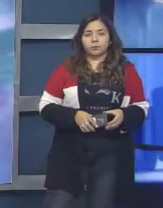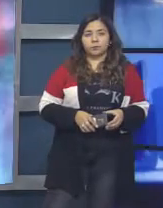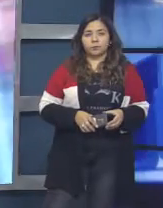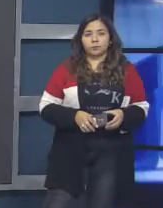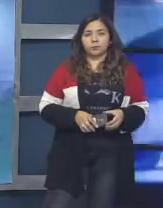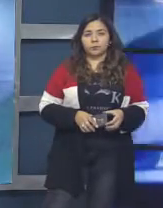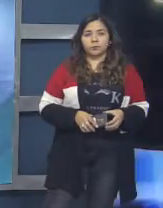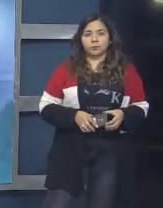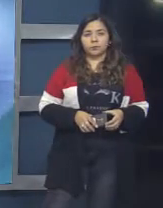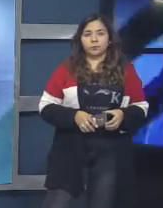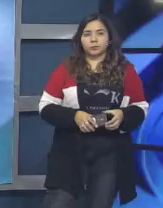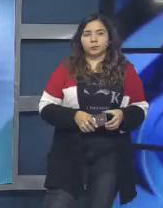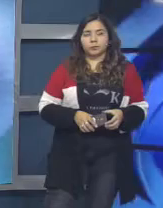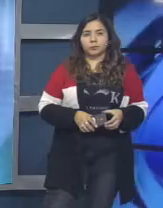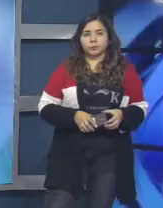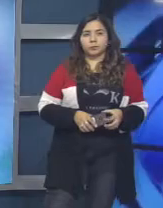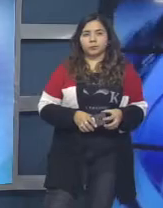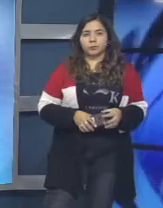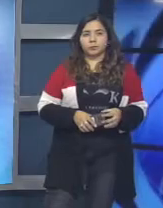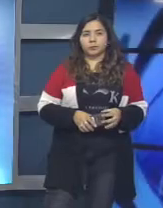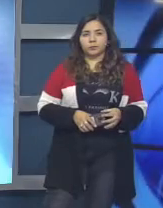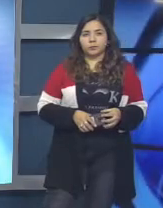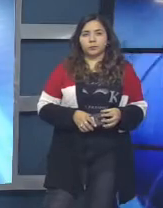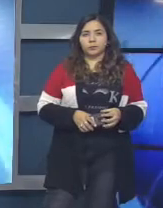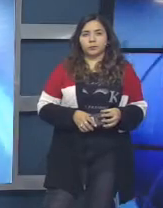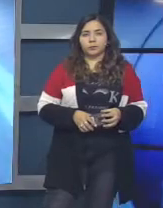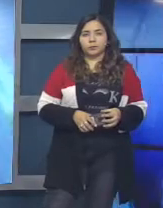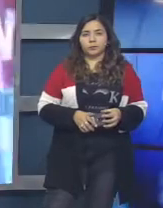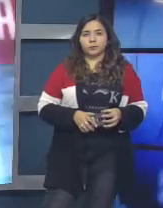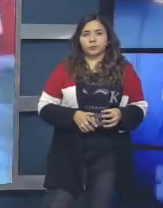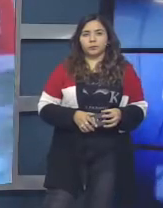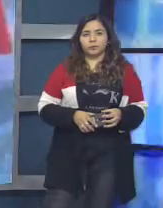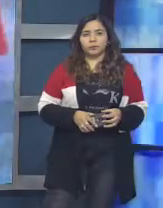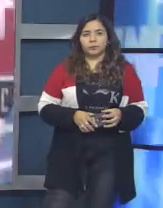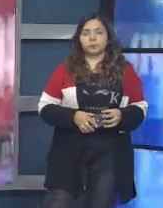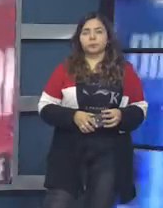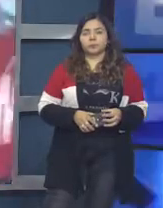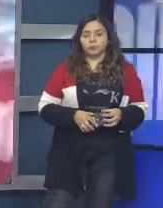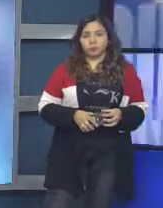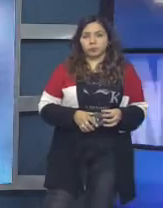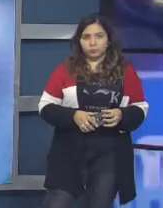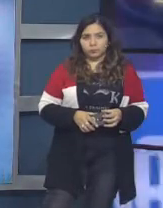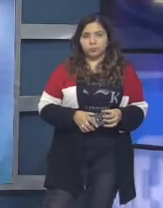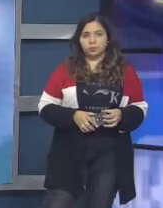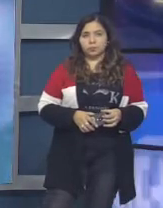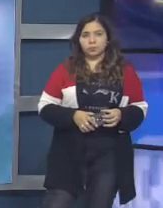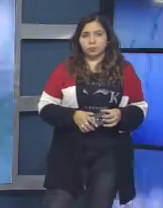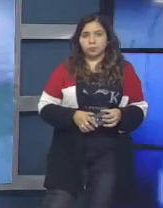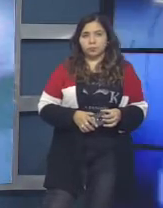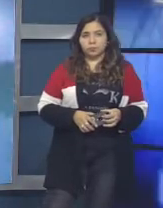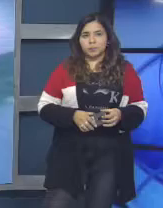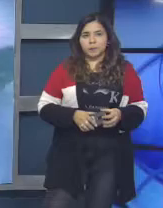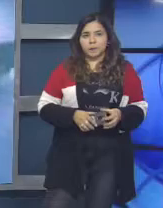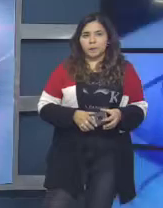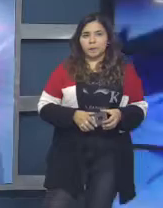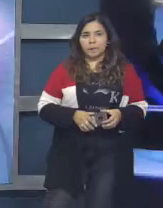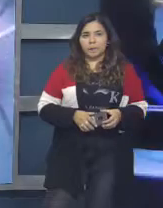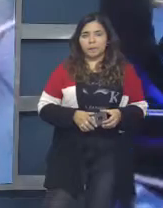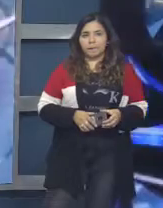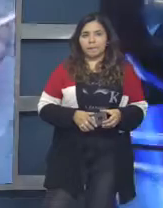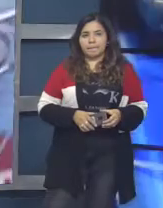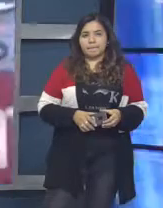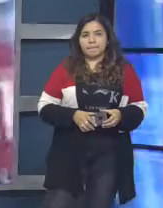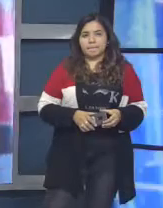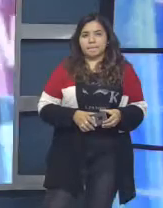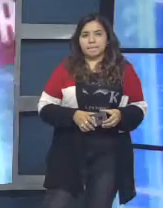Todo esto va a entrar dentro de lo que es la reglamentación de la ley. Uh-huh. Por eso digo que es muy importante no